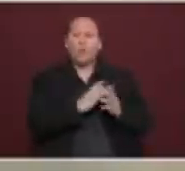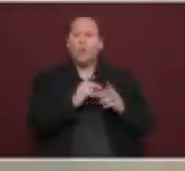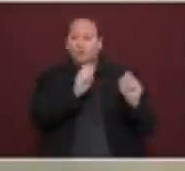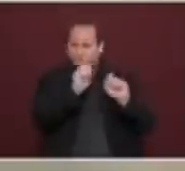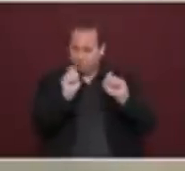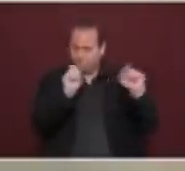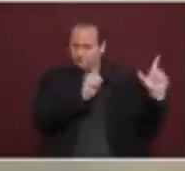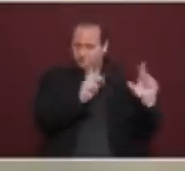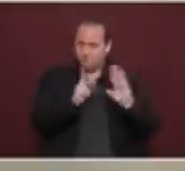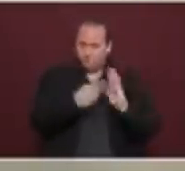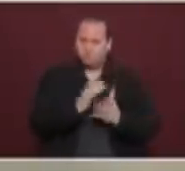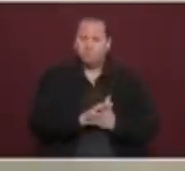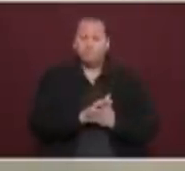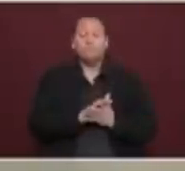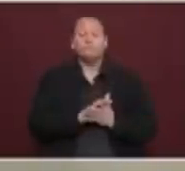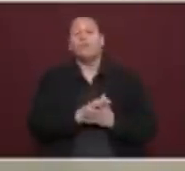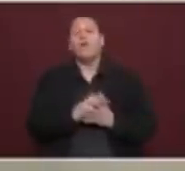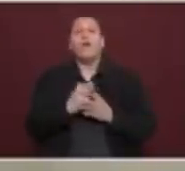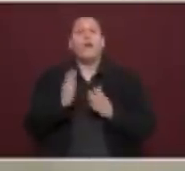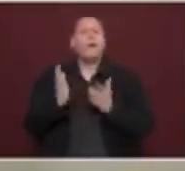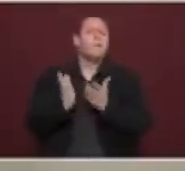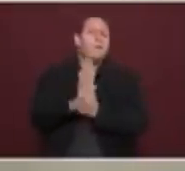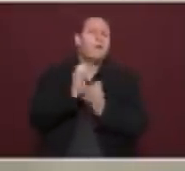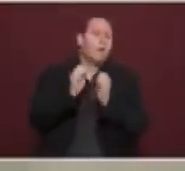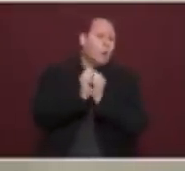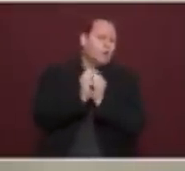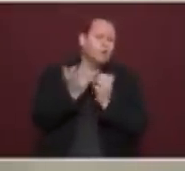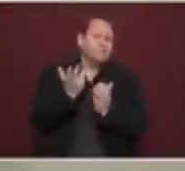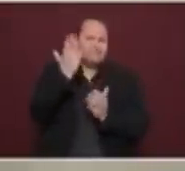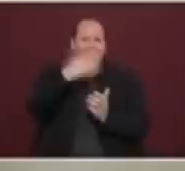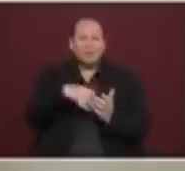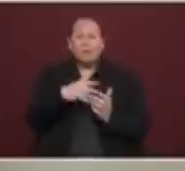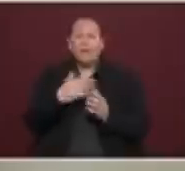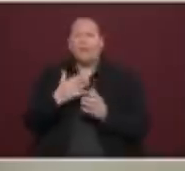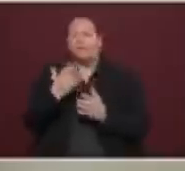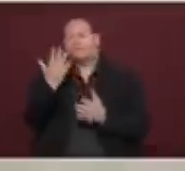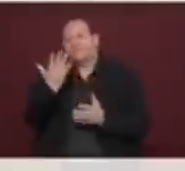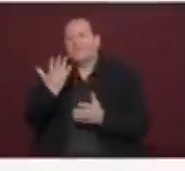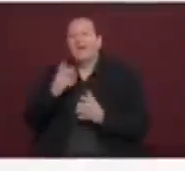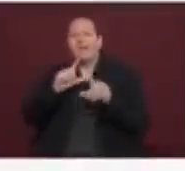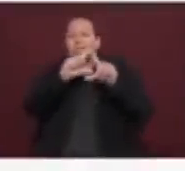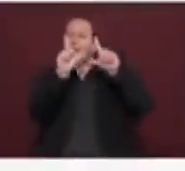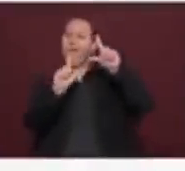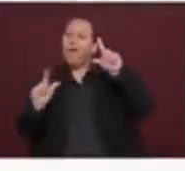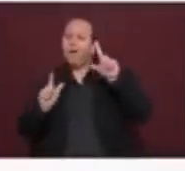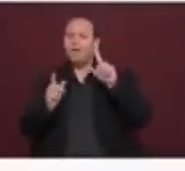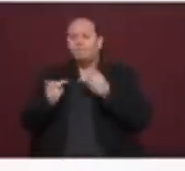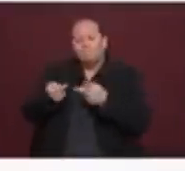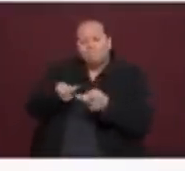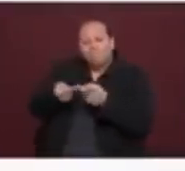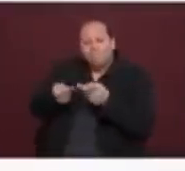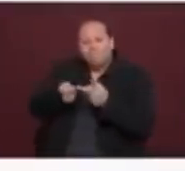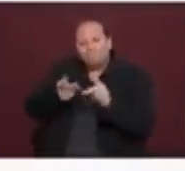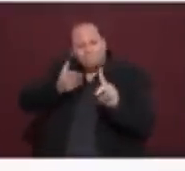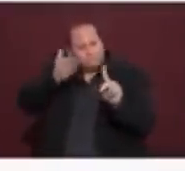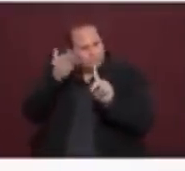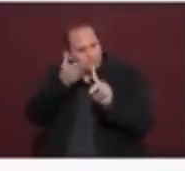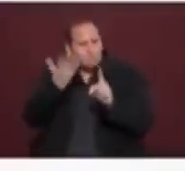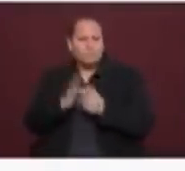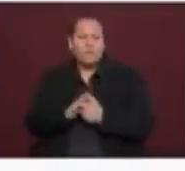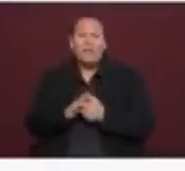favor conjugado con lo que dentro de la estrategia nacional se ha establecido que son